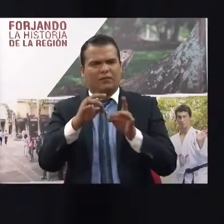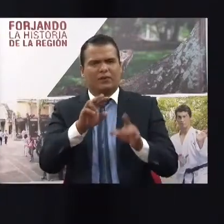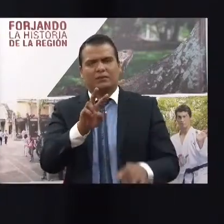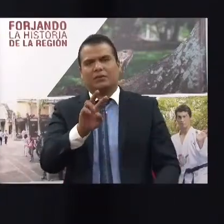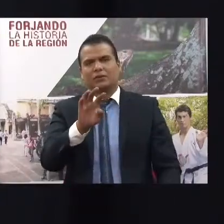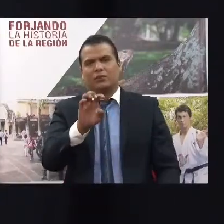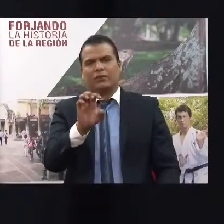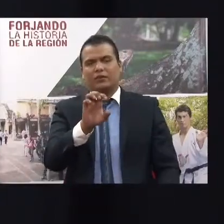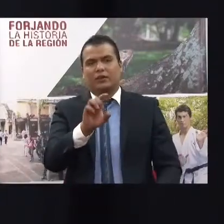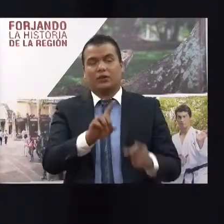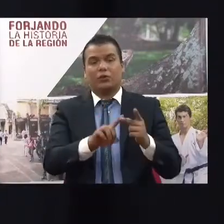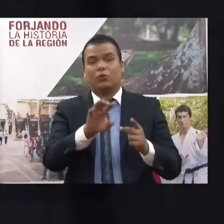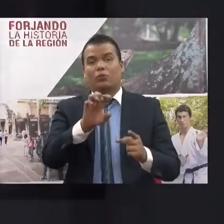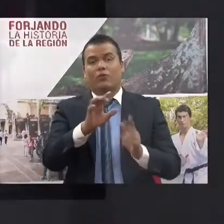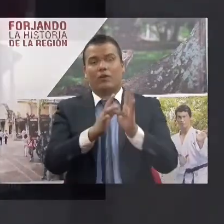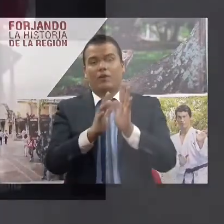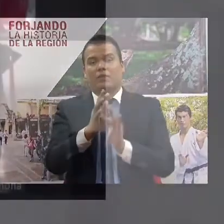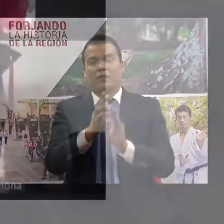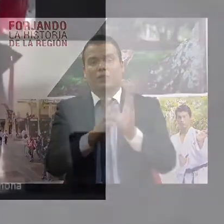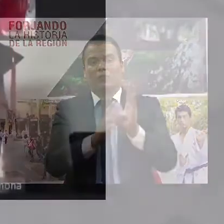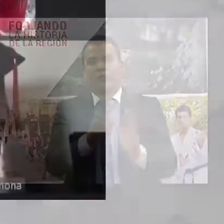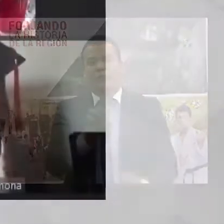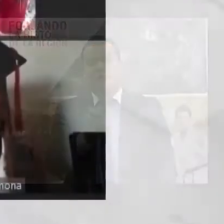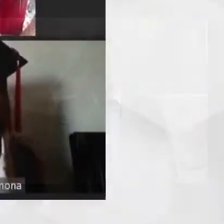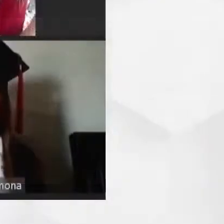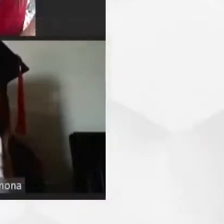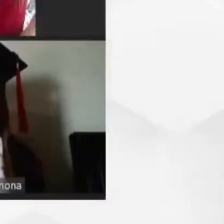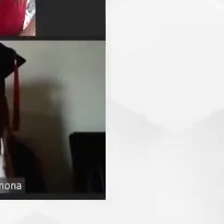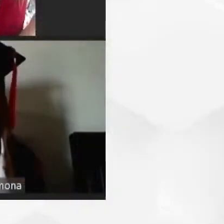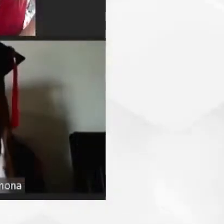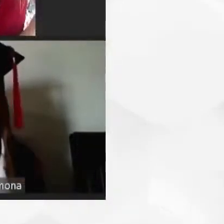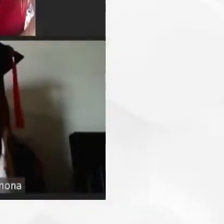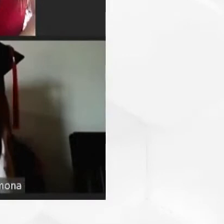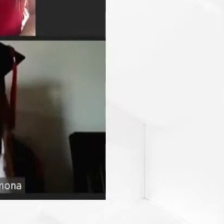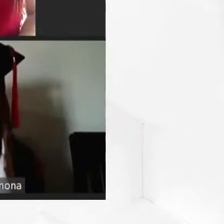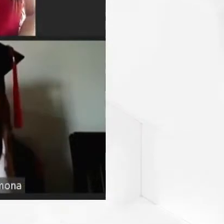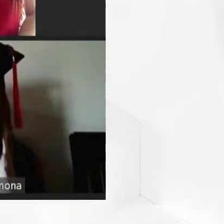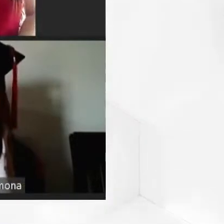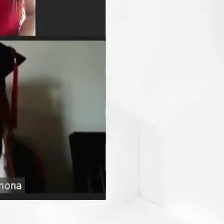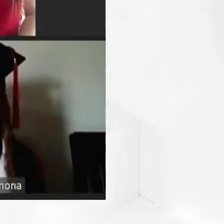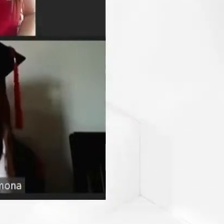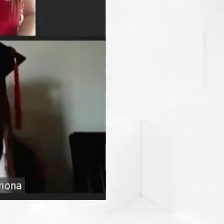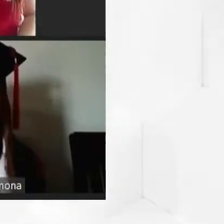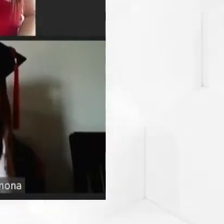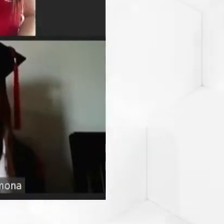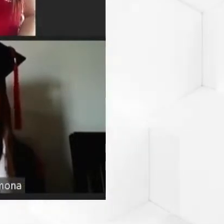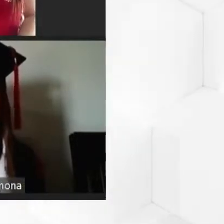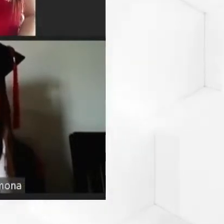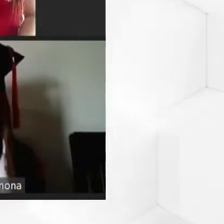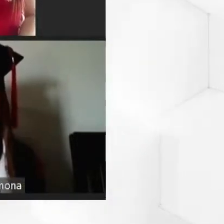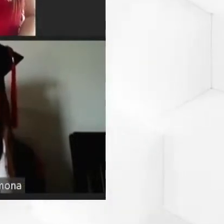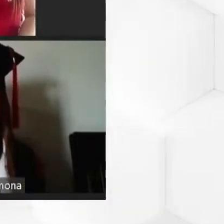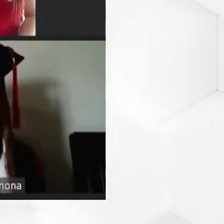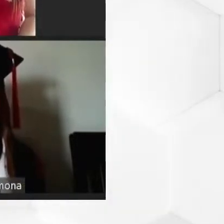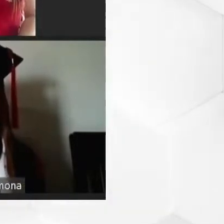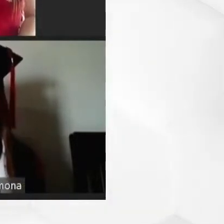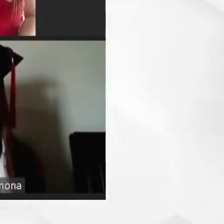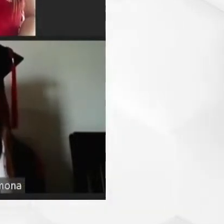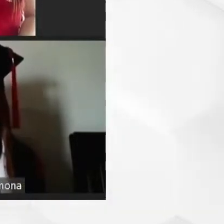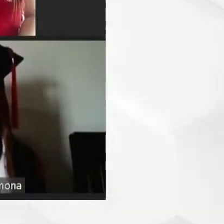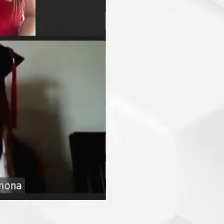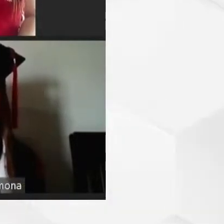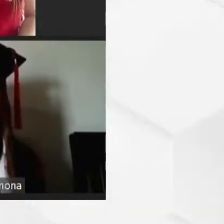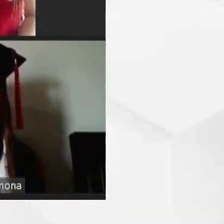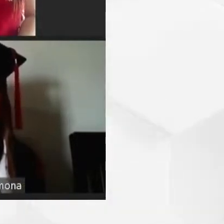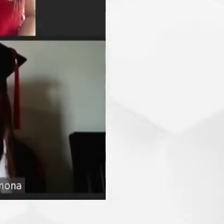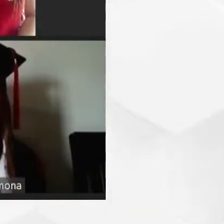29 de enero y 9 de abril de 2021. Por la cual se confieren títulos de formación en pregrado y posgrado a estudiantes de la